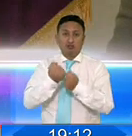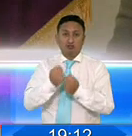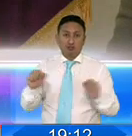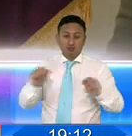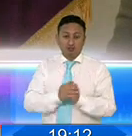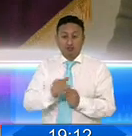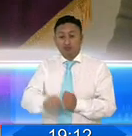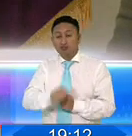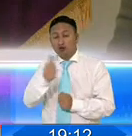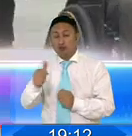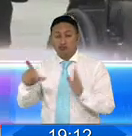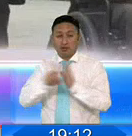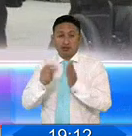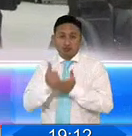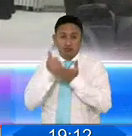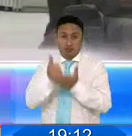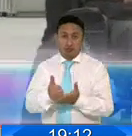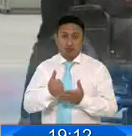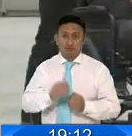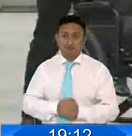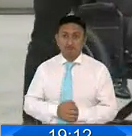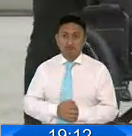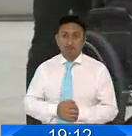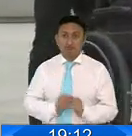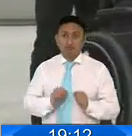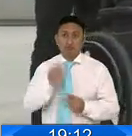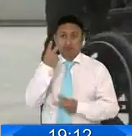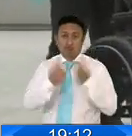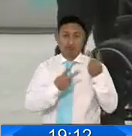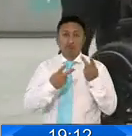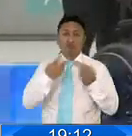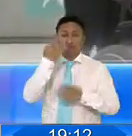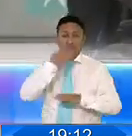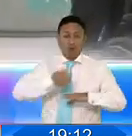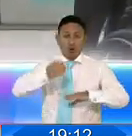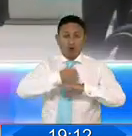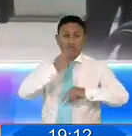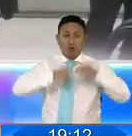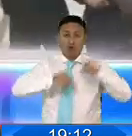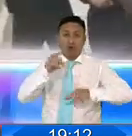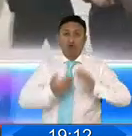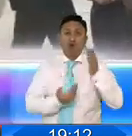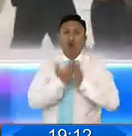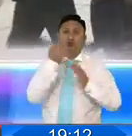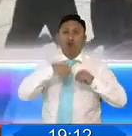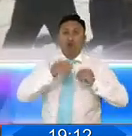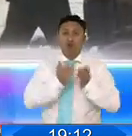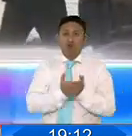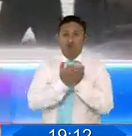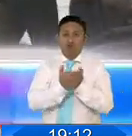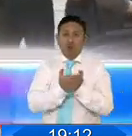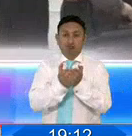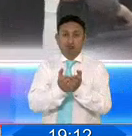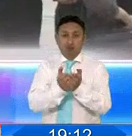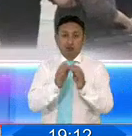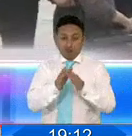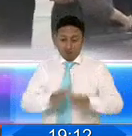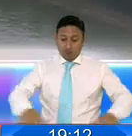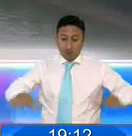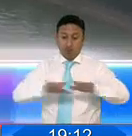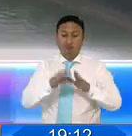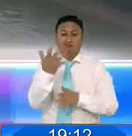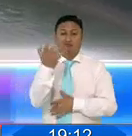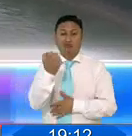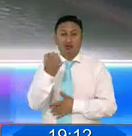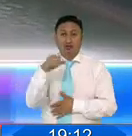otras herramientas de la ley. Durante su visita en El Oro, Moreno anunció la construcción del nuevo muelle de Puerto Bolívar, un terreno de 15